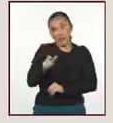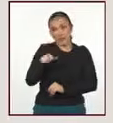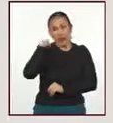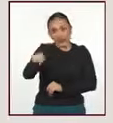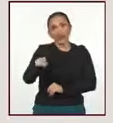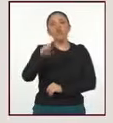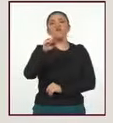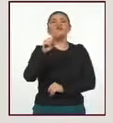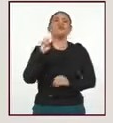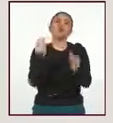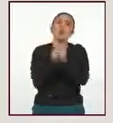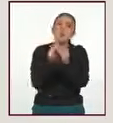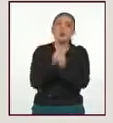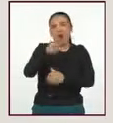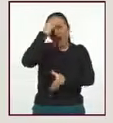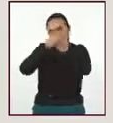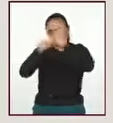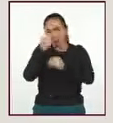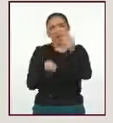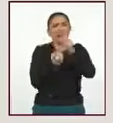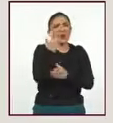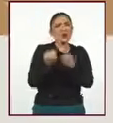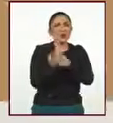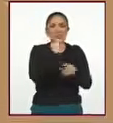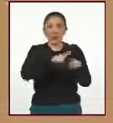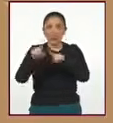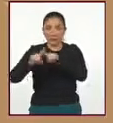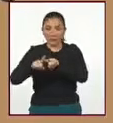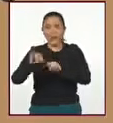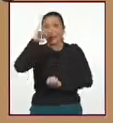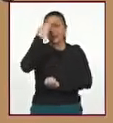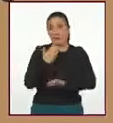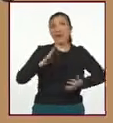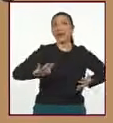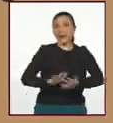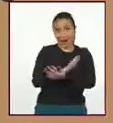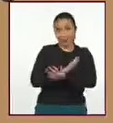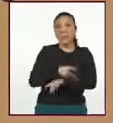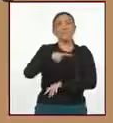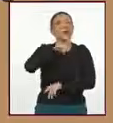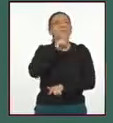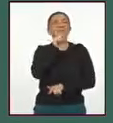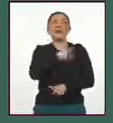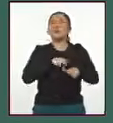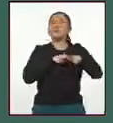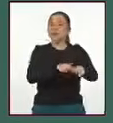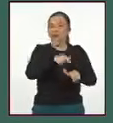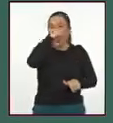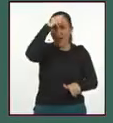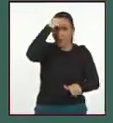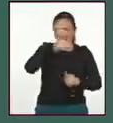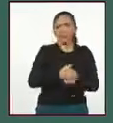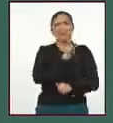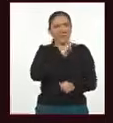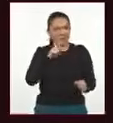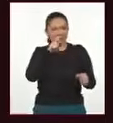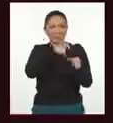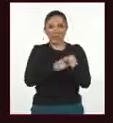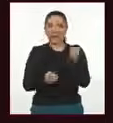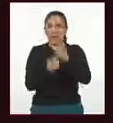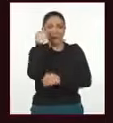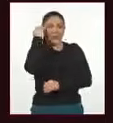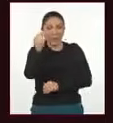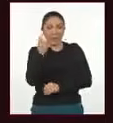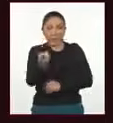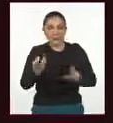Formación, capacitación y actualización. La imagen cambia, nuestra esencia permanece. Regístrate en esta nueva etapa y